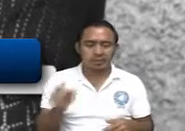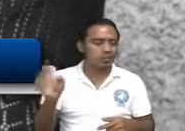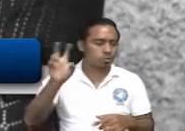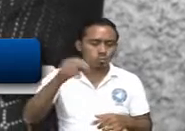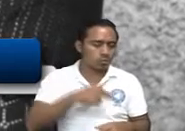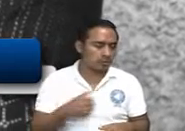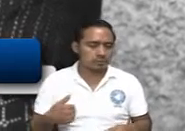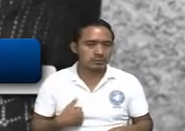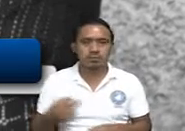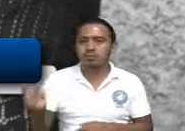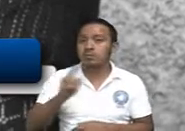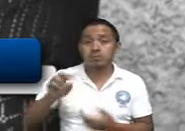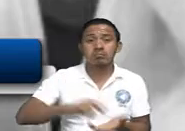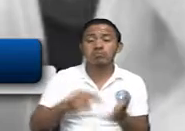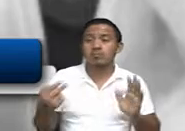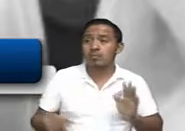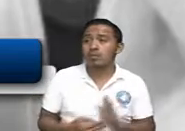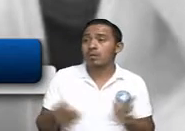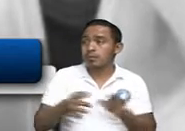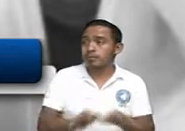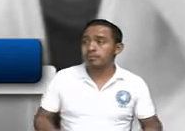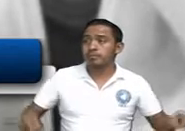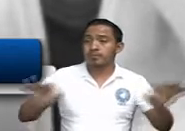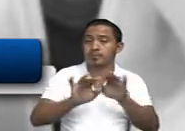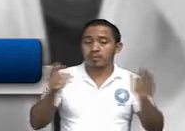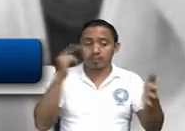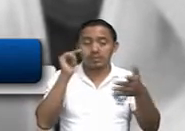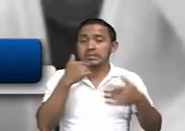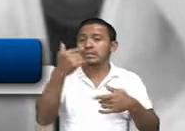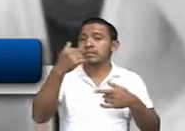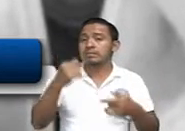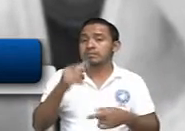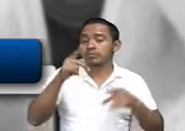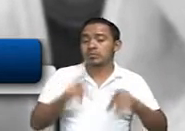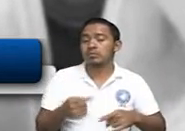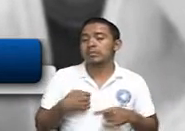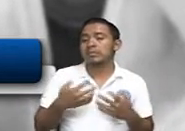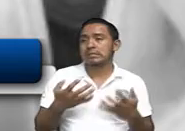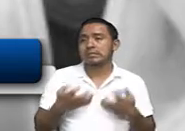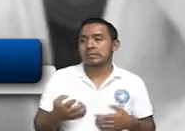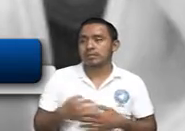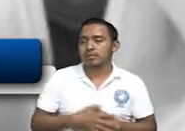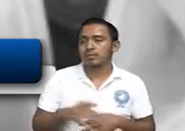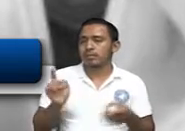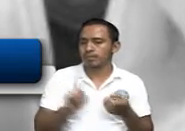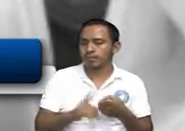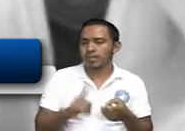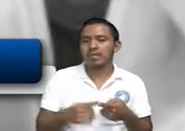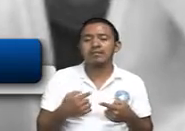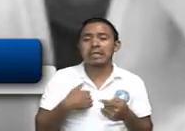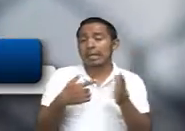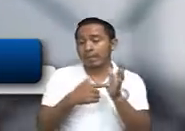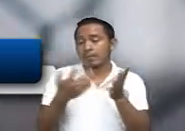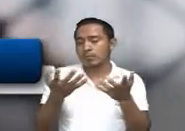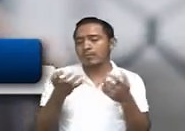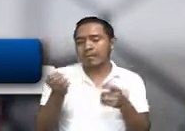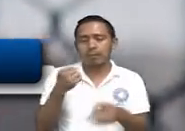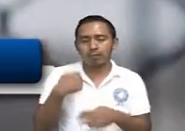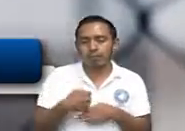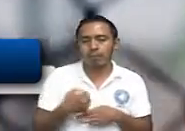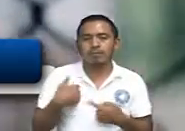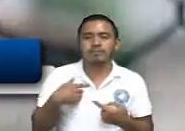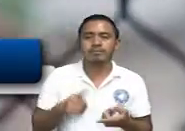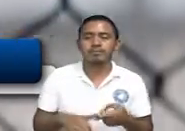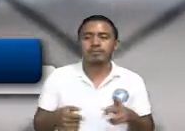Esa es una señal muy importante. Cuando alguien expresa que se va a suicidar, ¿Qué otras señales nos pueden indicar? Bueno, la